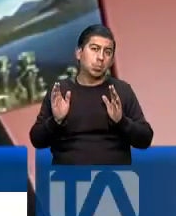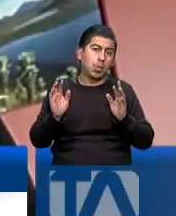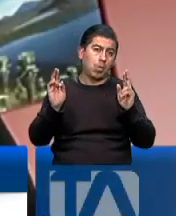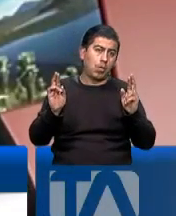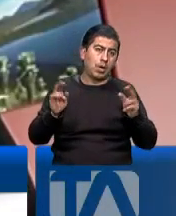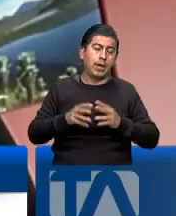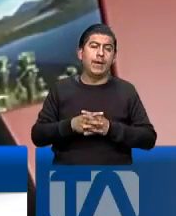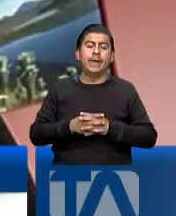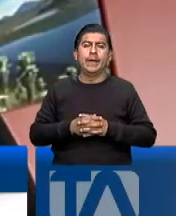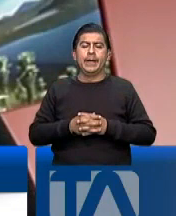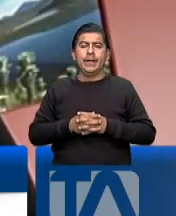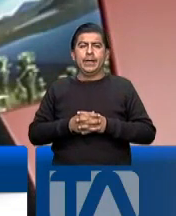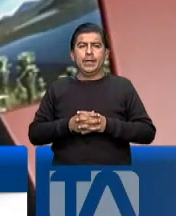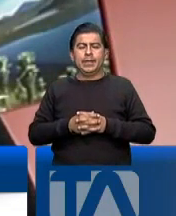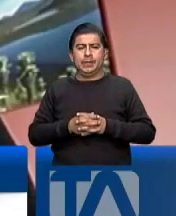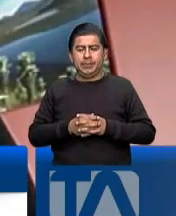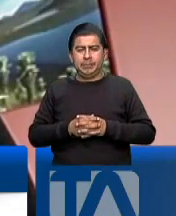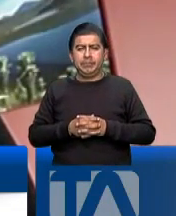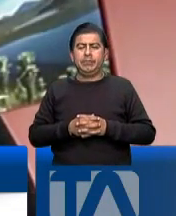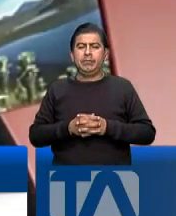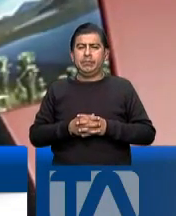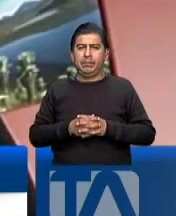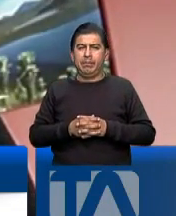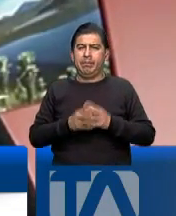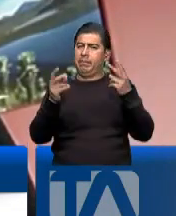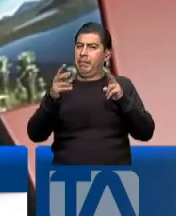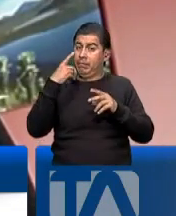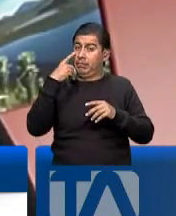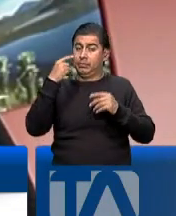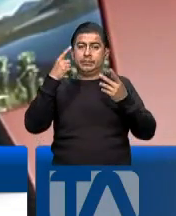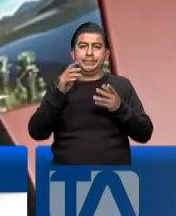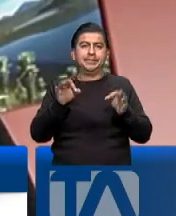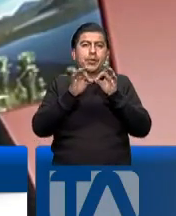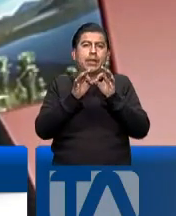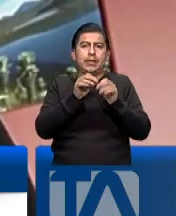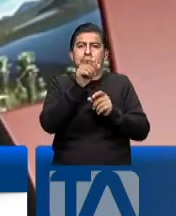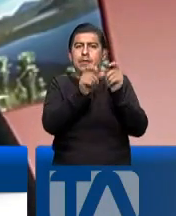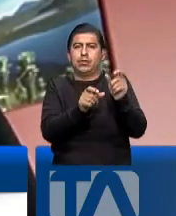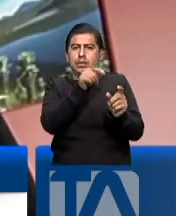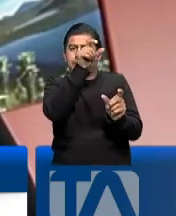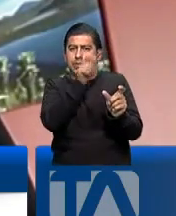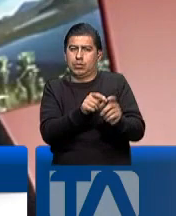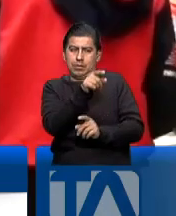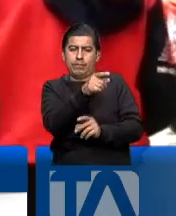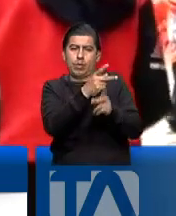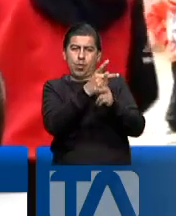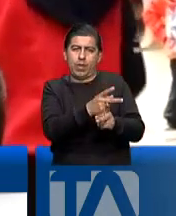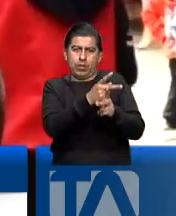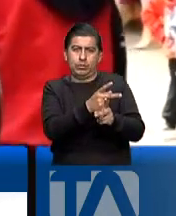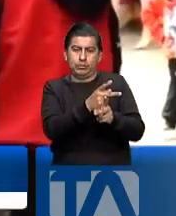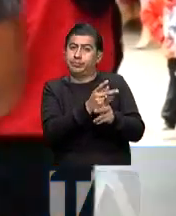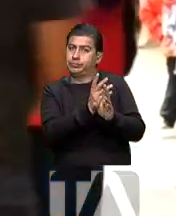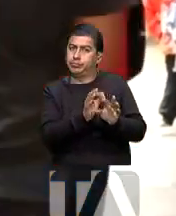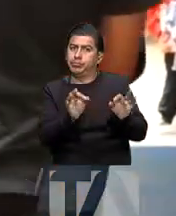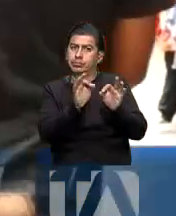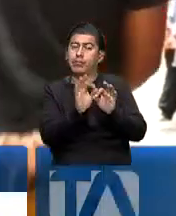que, sobre todo, se piense en primer lugar en salvaguardar la salud de la gente de la frontera y del Ecuador. En cuanto al